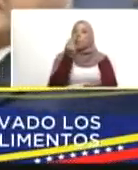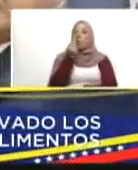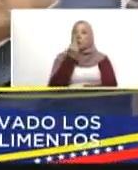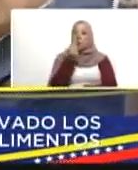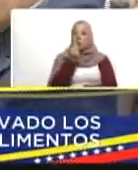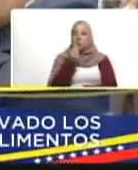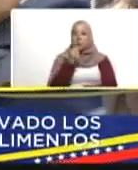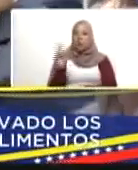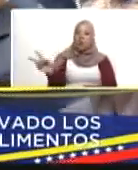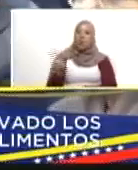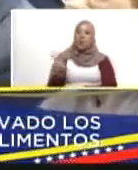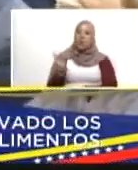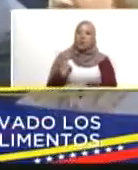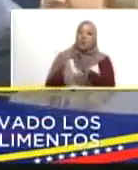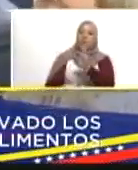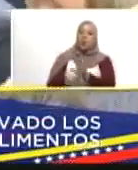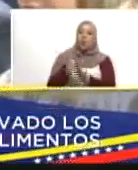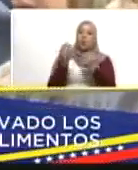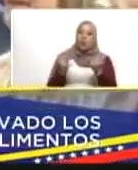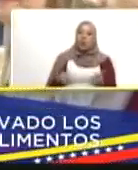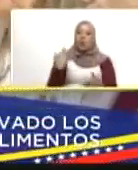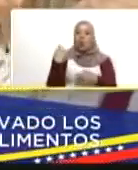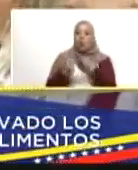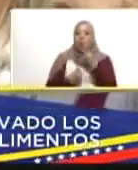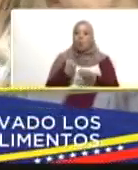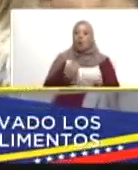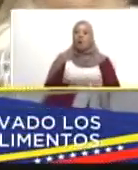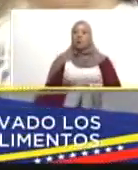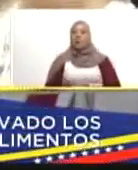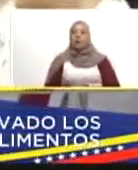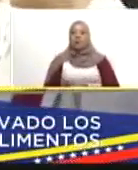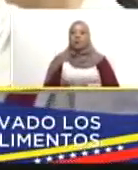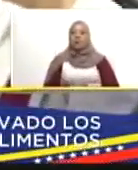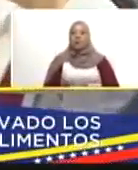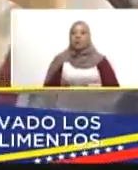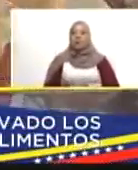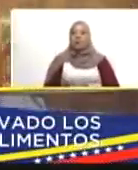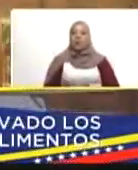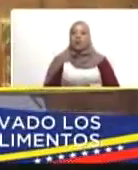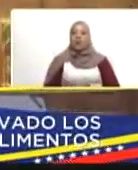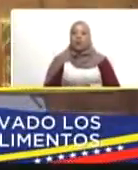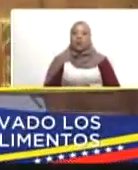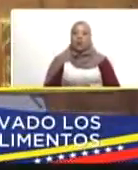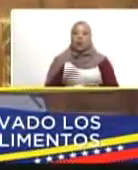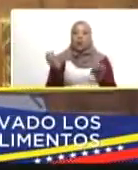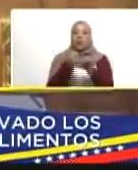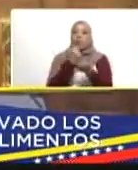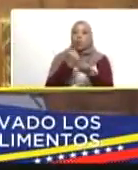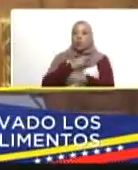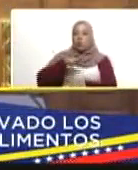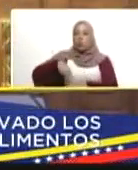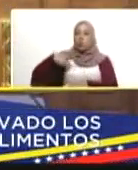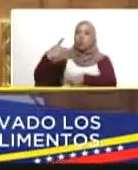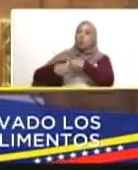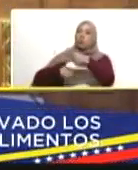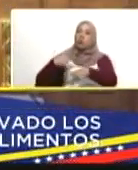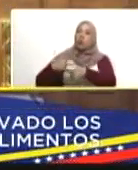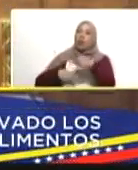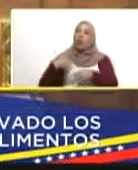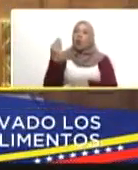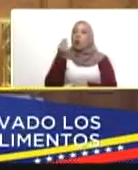y Venezuela además se va a convertir como si ya se está convirtiendo Ya se está convirtiendo no solo en productora de sus